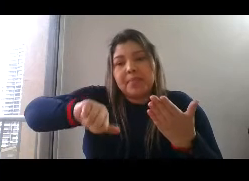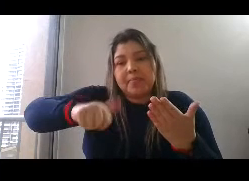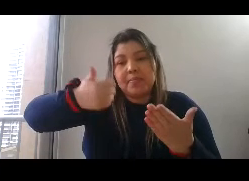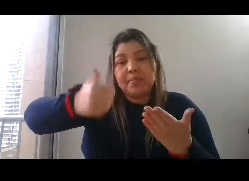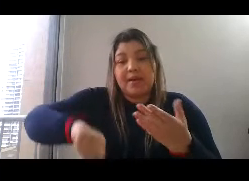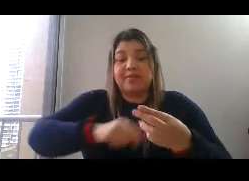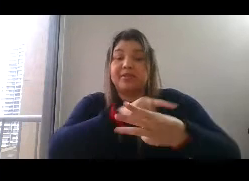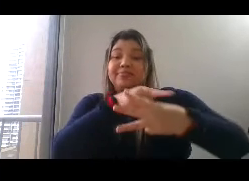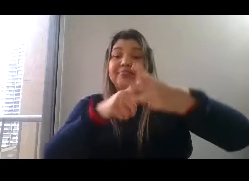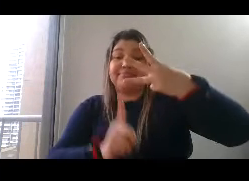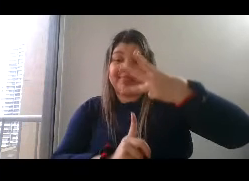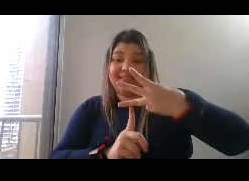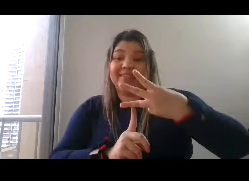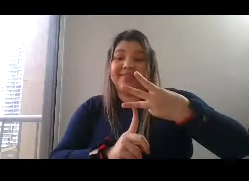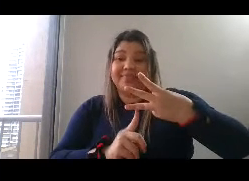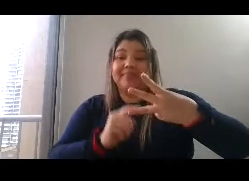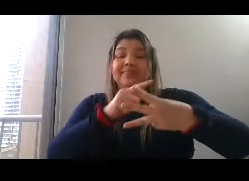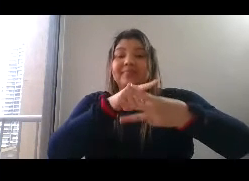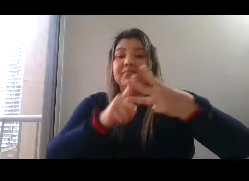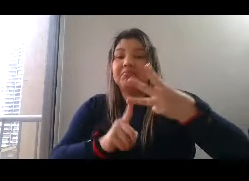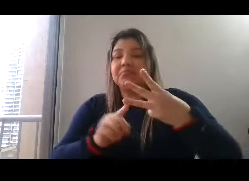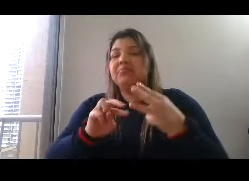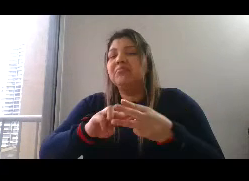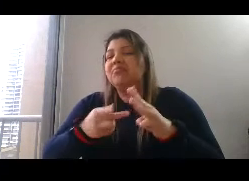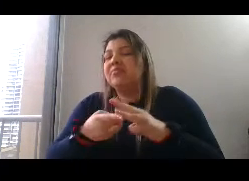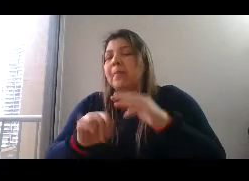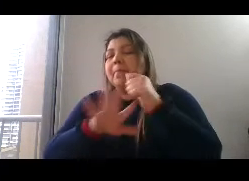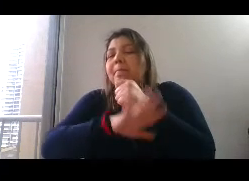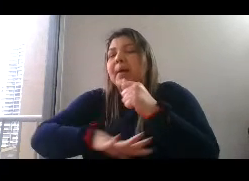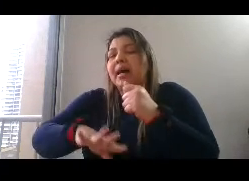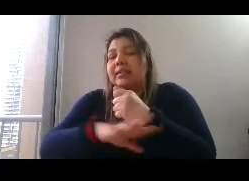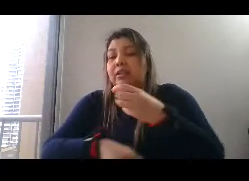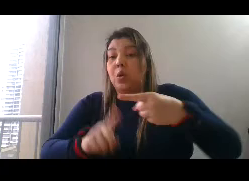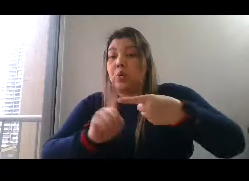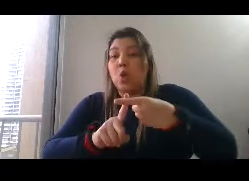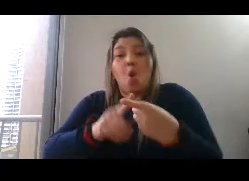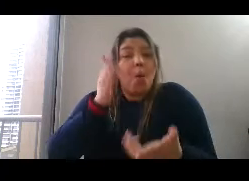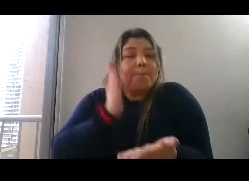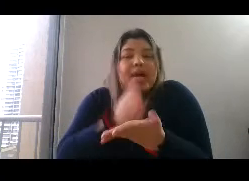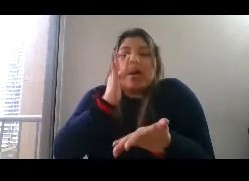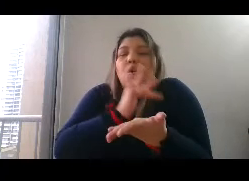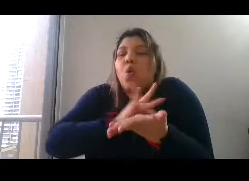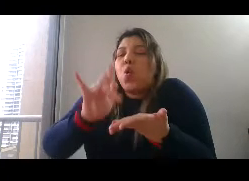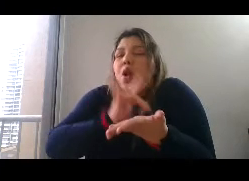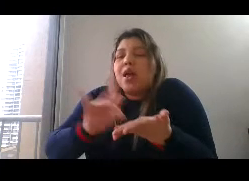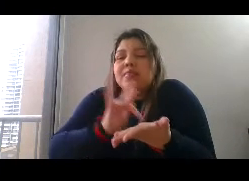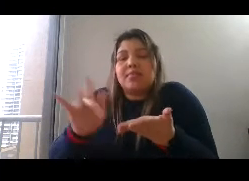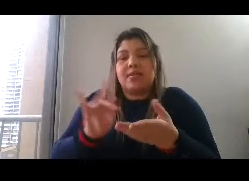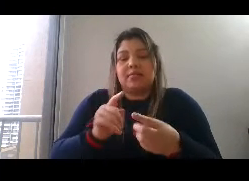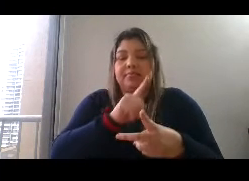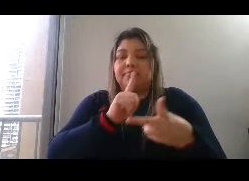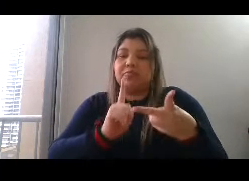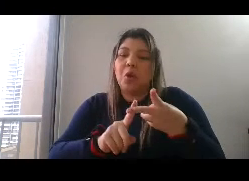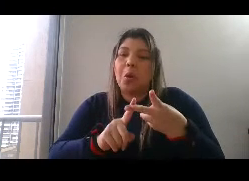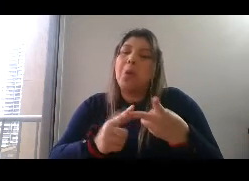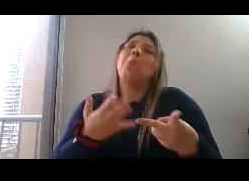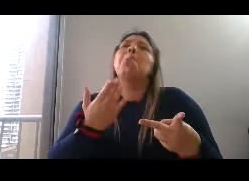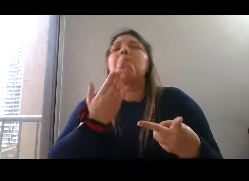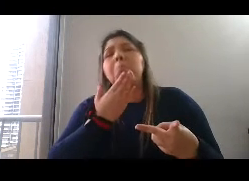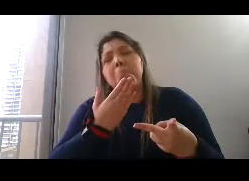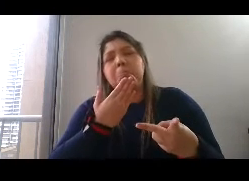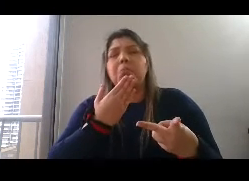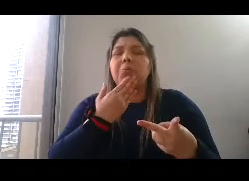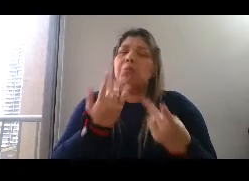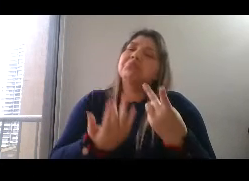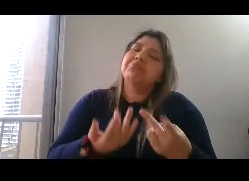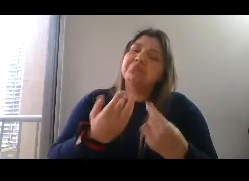3 clasificaciones que son básicas. El 1, la atención es inmediata. El 2, la atención puede dar una espera máxima de